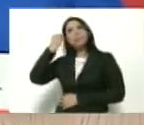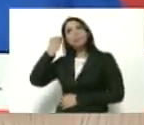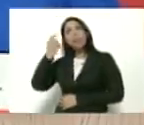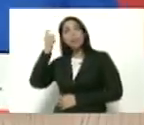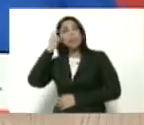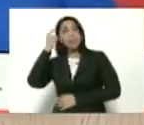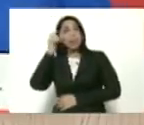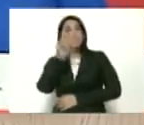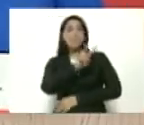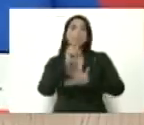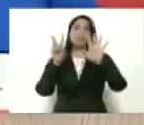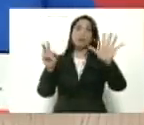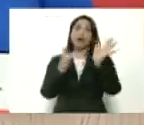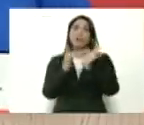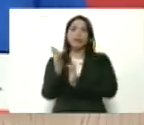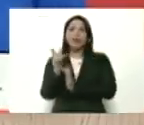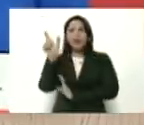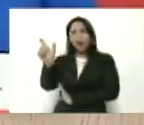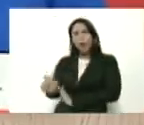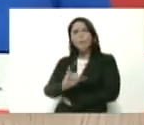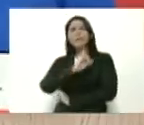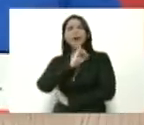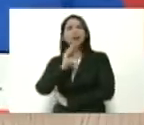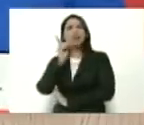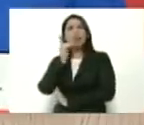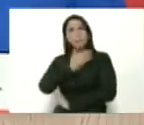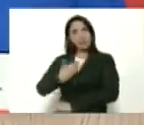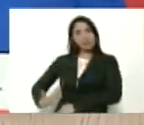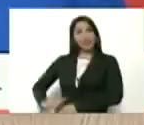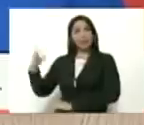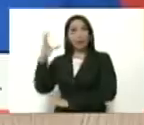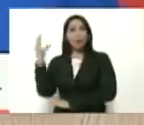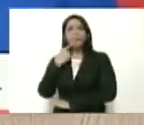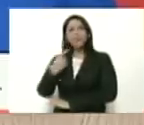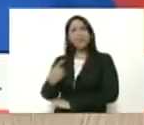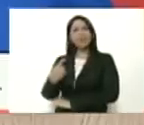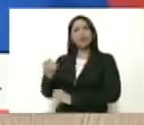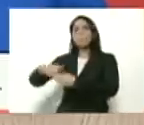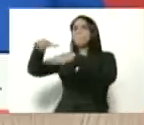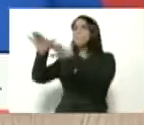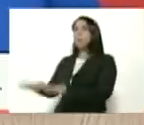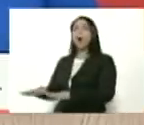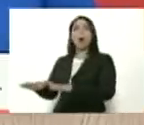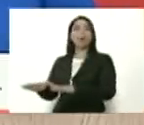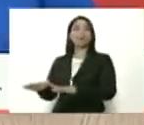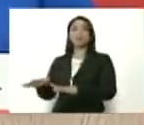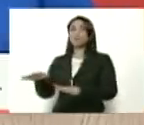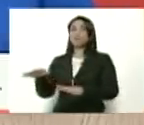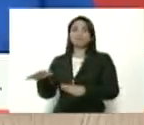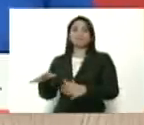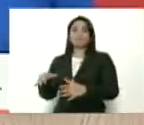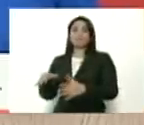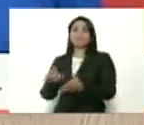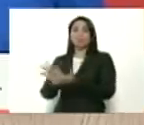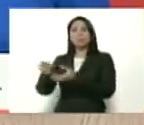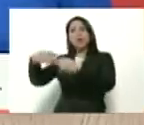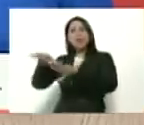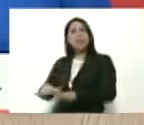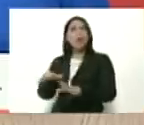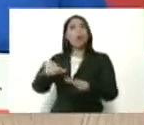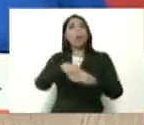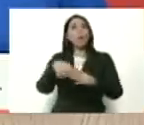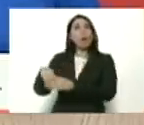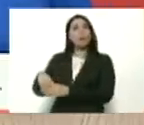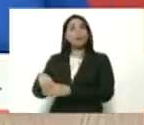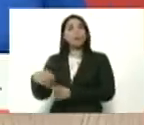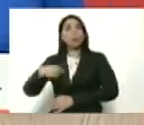abril el señor Duque, presidente de Colombia, ha anunciado el levantamiento y la flexibilización de la cuarentena. Lo hemos dicho